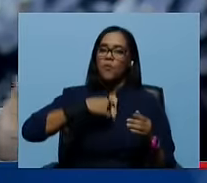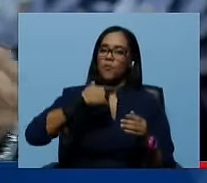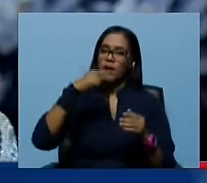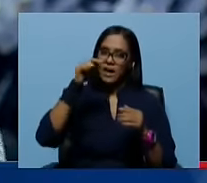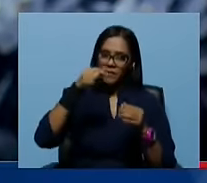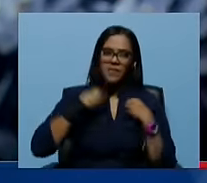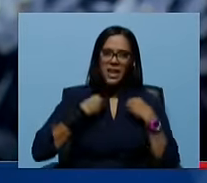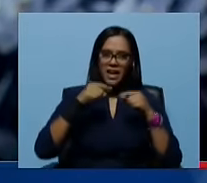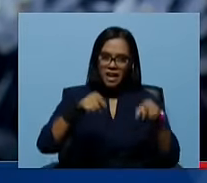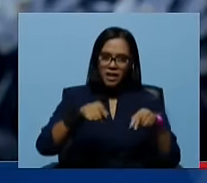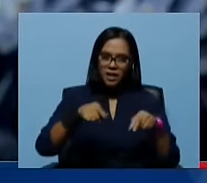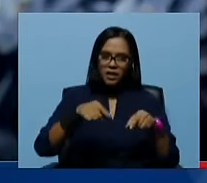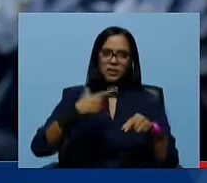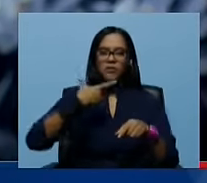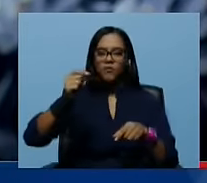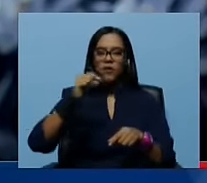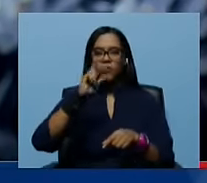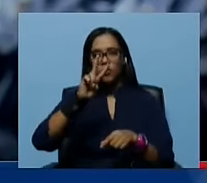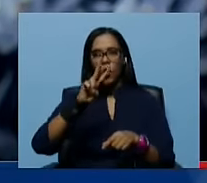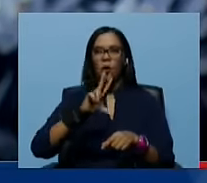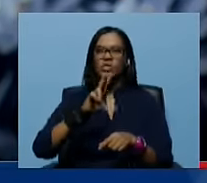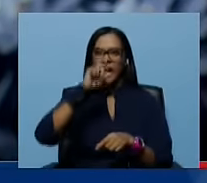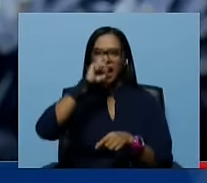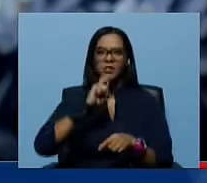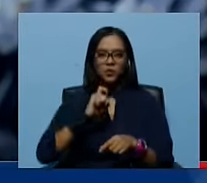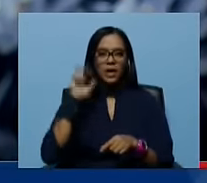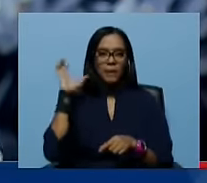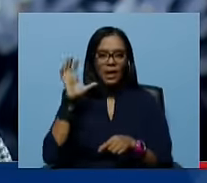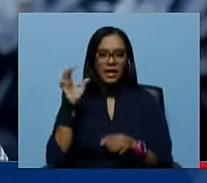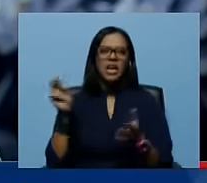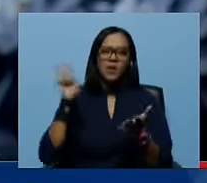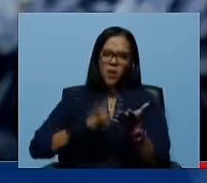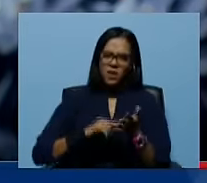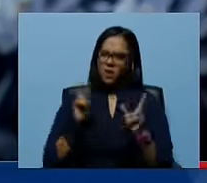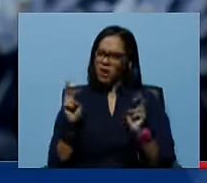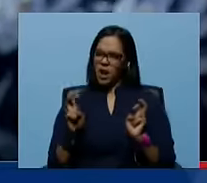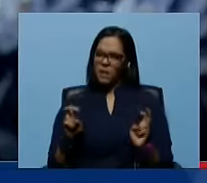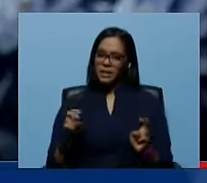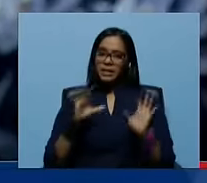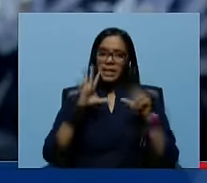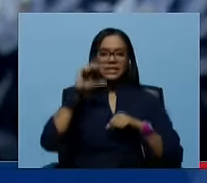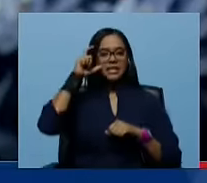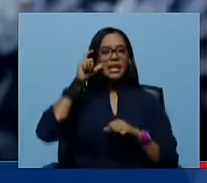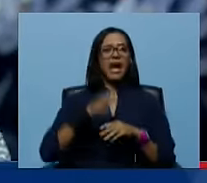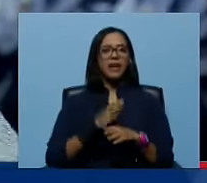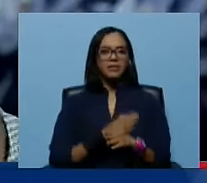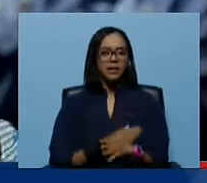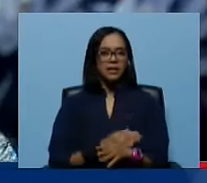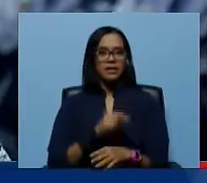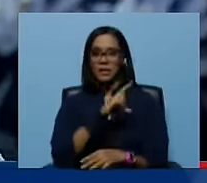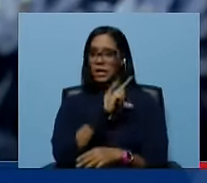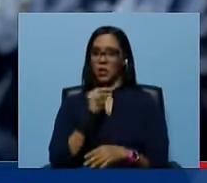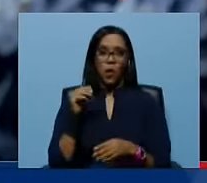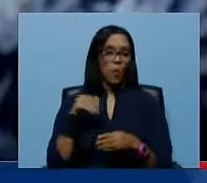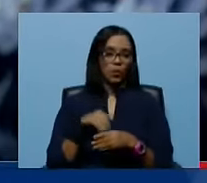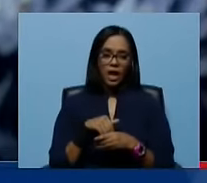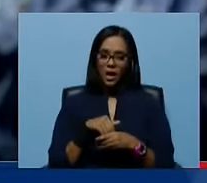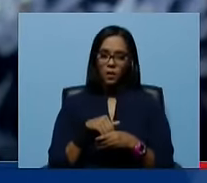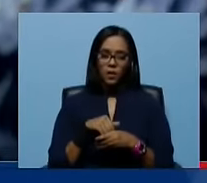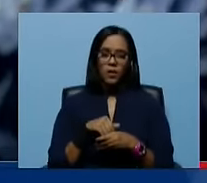país. Y volvieron extrañamente 15 días antes, que no votaron